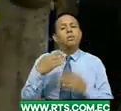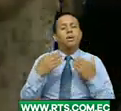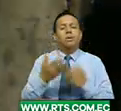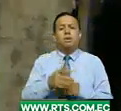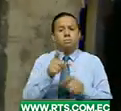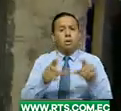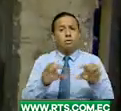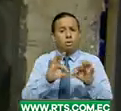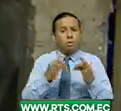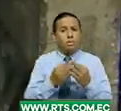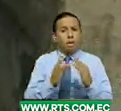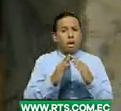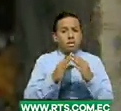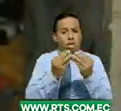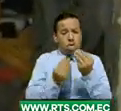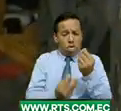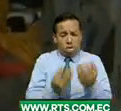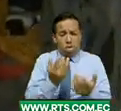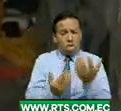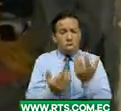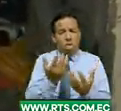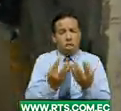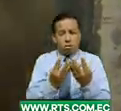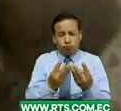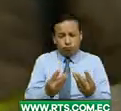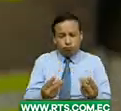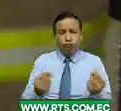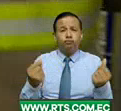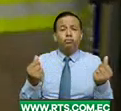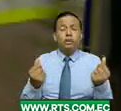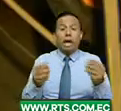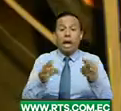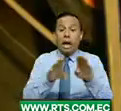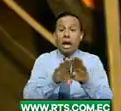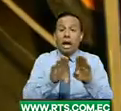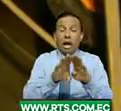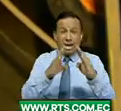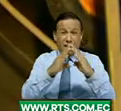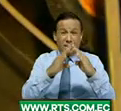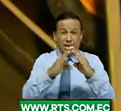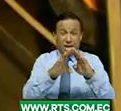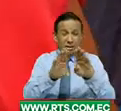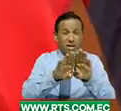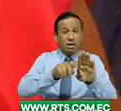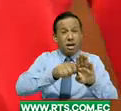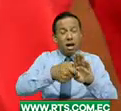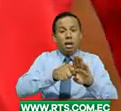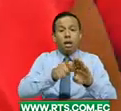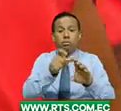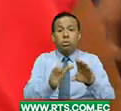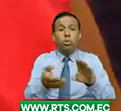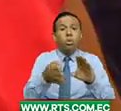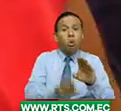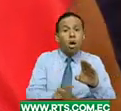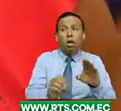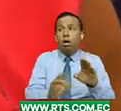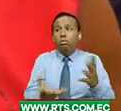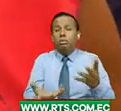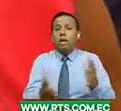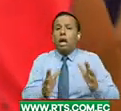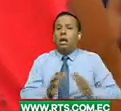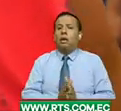todos sus bienes. Afortunadamente la casa estaba cerrada. No hubo heridos ni fallecidos. Nosotros decíamos apesta,